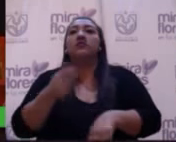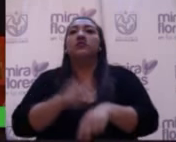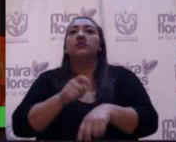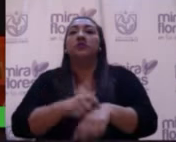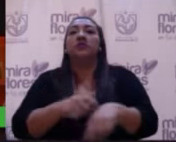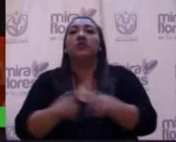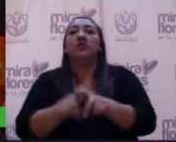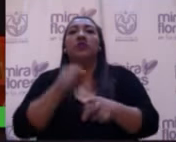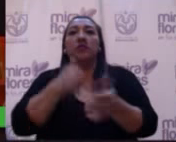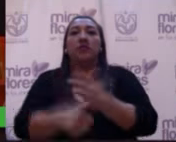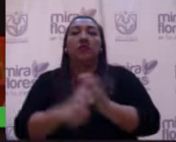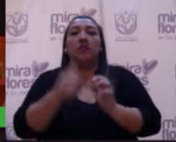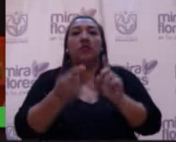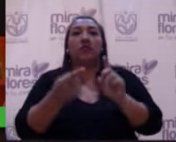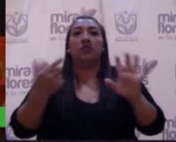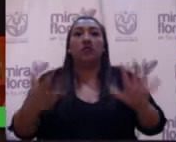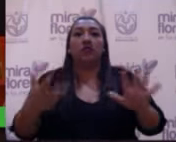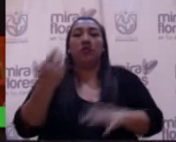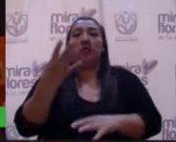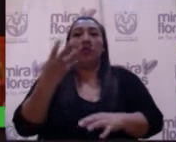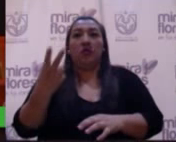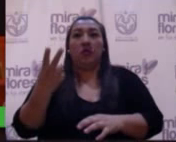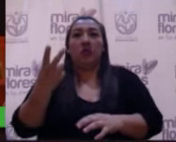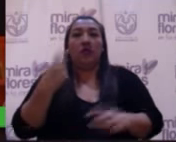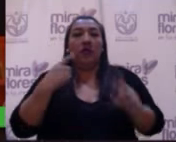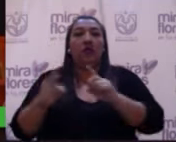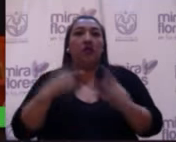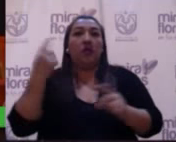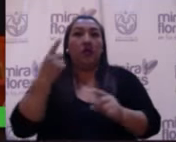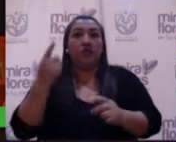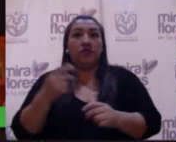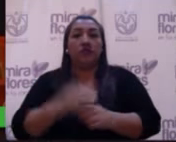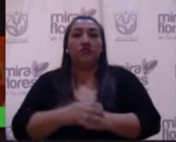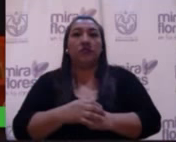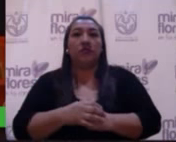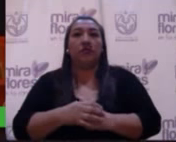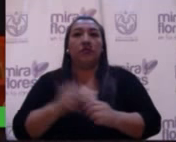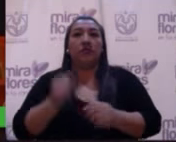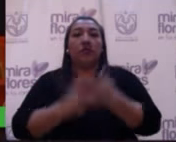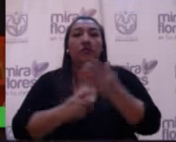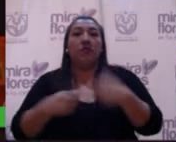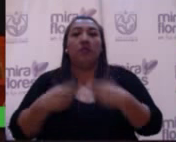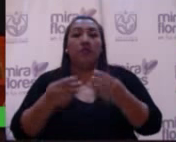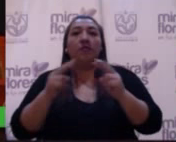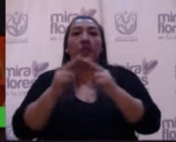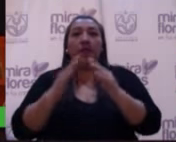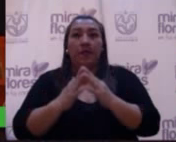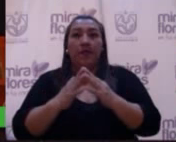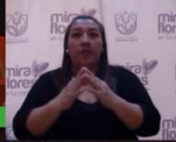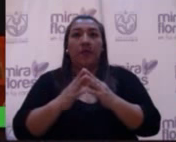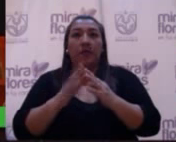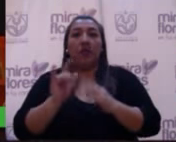es el oficio 1842, remitido por la Dirección General de Políticas y Regulación en Vivienda y Urbanismo.